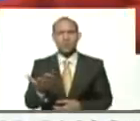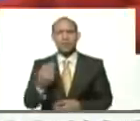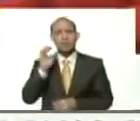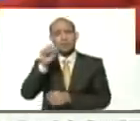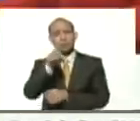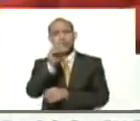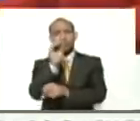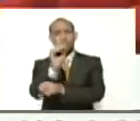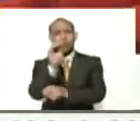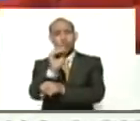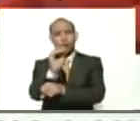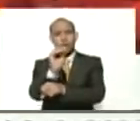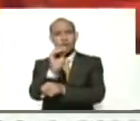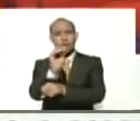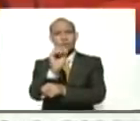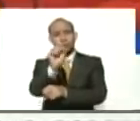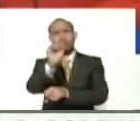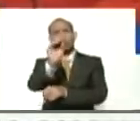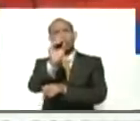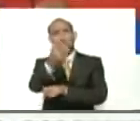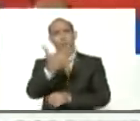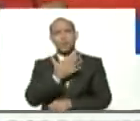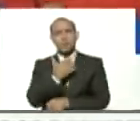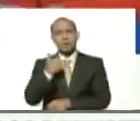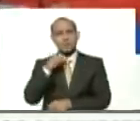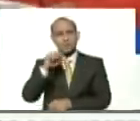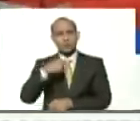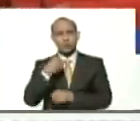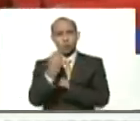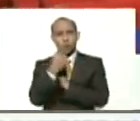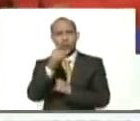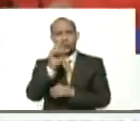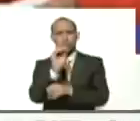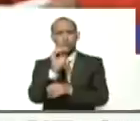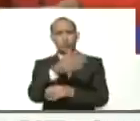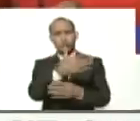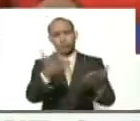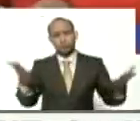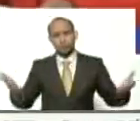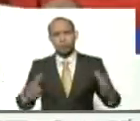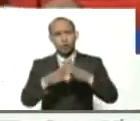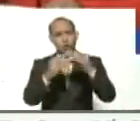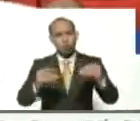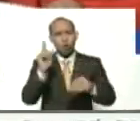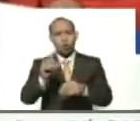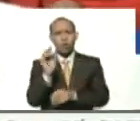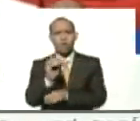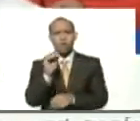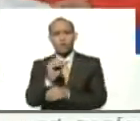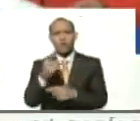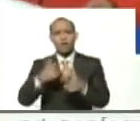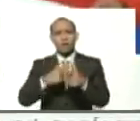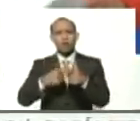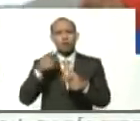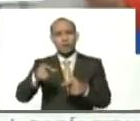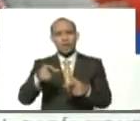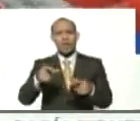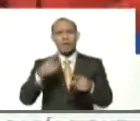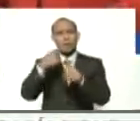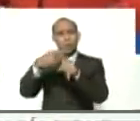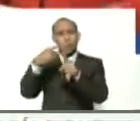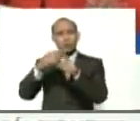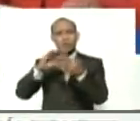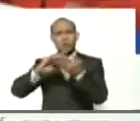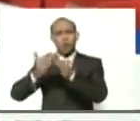yo me cuido te cuido y si tú te cuidas me cuido todos debemos cuidar bueno estos casos comunitarios sumamos